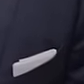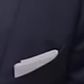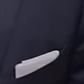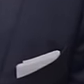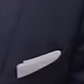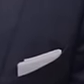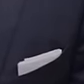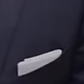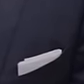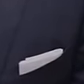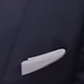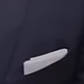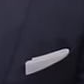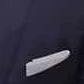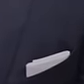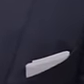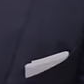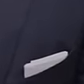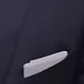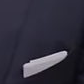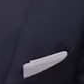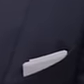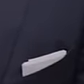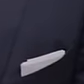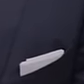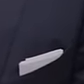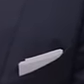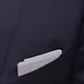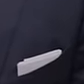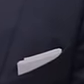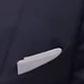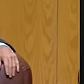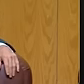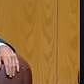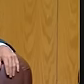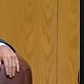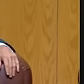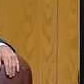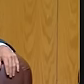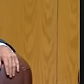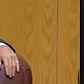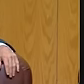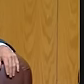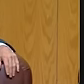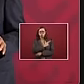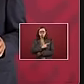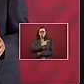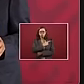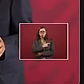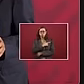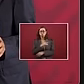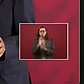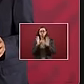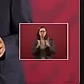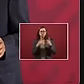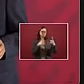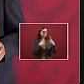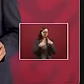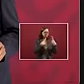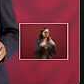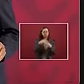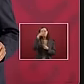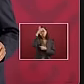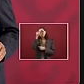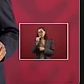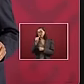el periódico financial Times publicó un artículo cuestionando La Cariñosa relación que señala mantiene